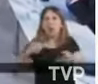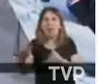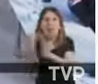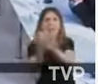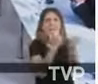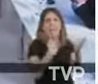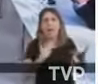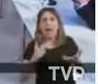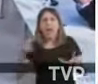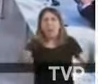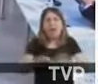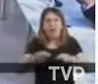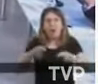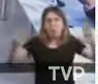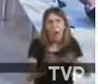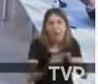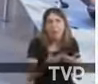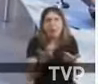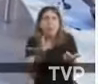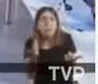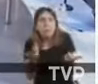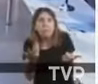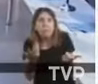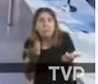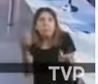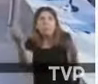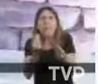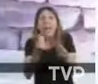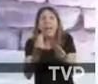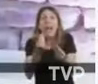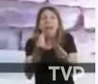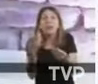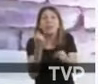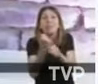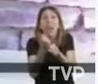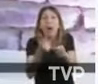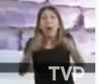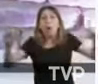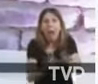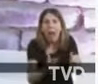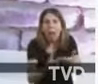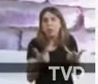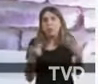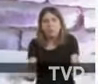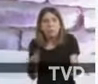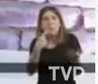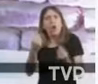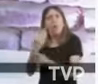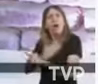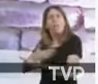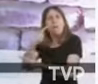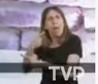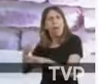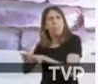todavía generó más inversión y ni hablar de que no generó ni trabajo ni crecimiento. Entonces, si ahora el mismo fondo, con la misma